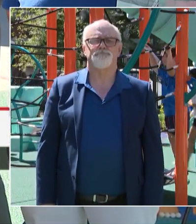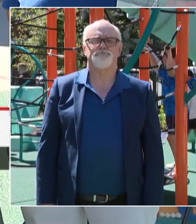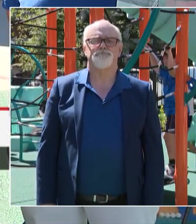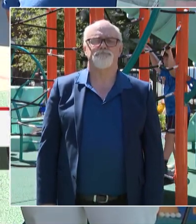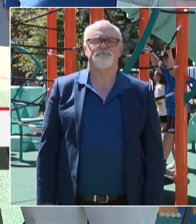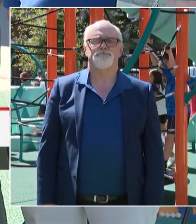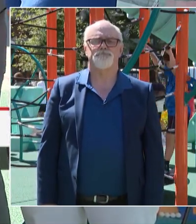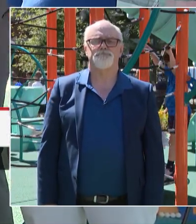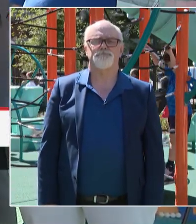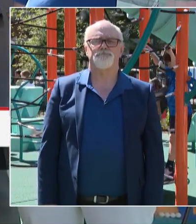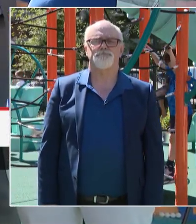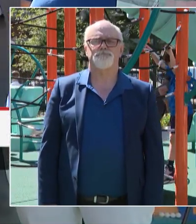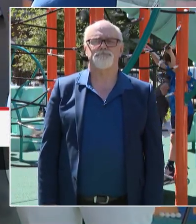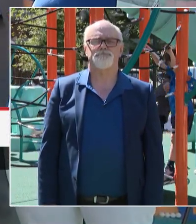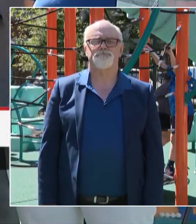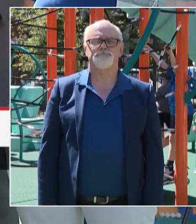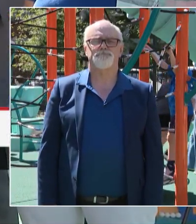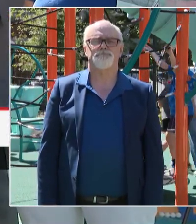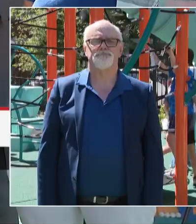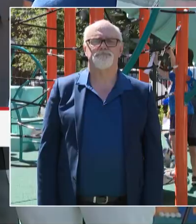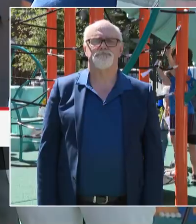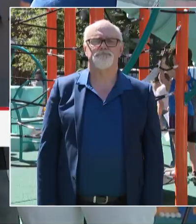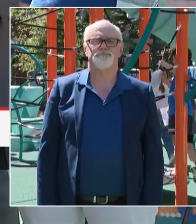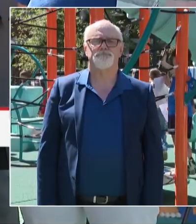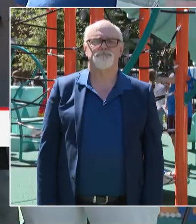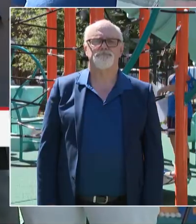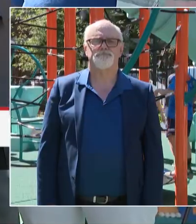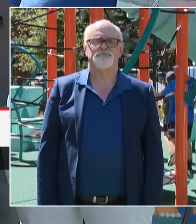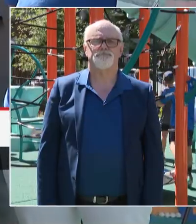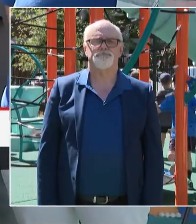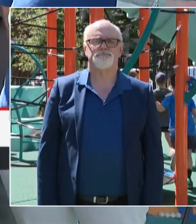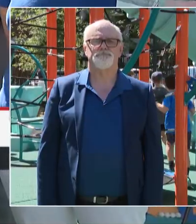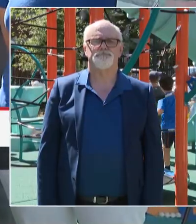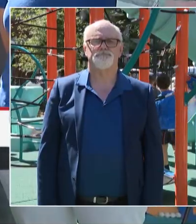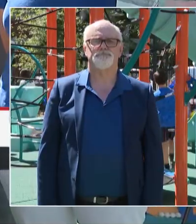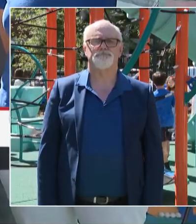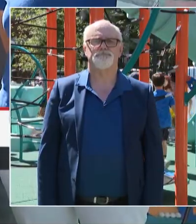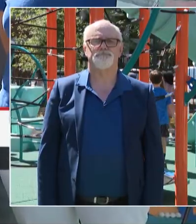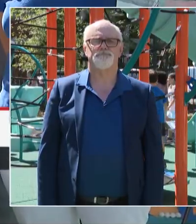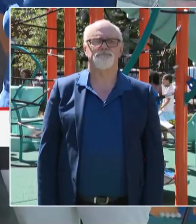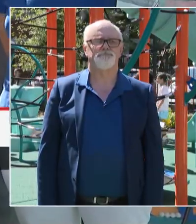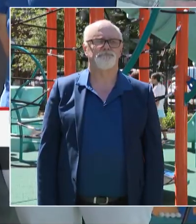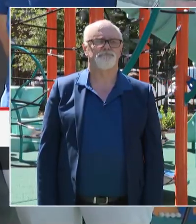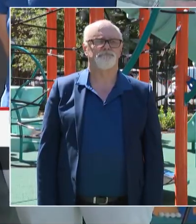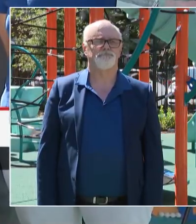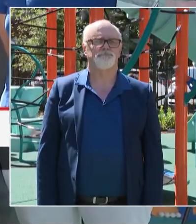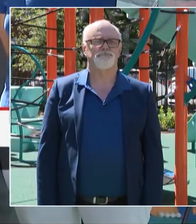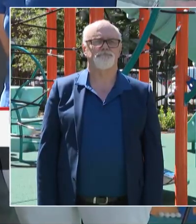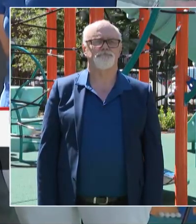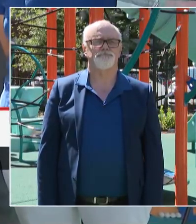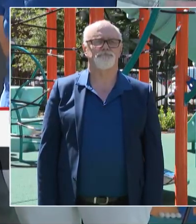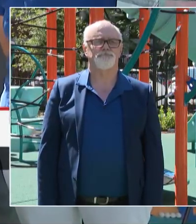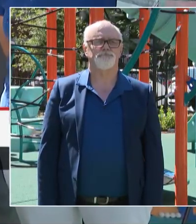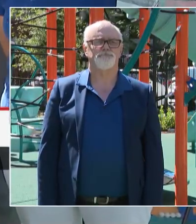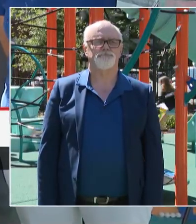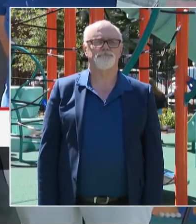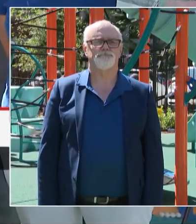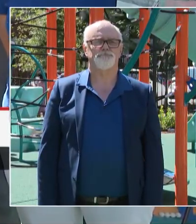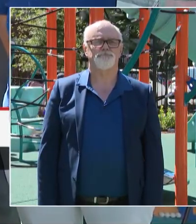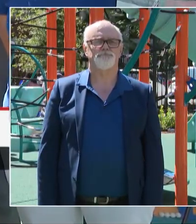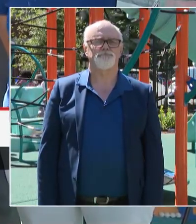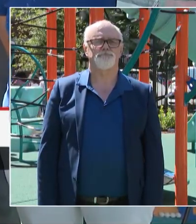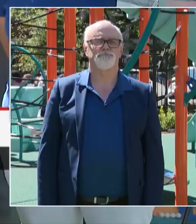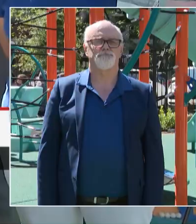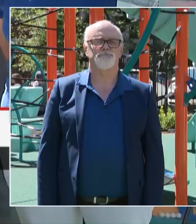Oyster-Adams. Tengo el honor de darles la bienvenida al nuevo campus. Como orgullosa líder de las escuelas públicas de D.C.,